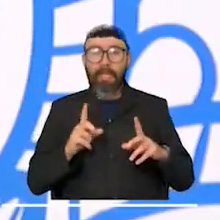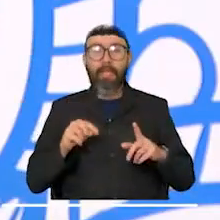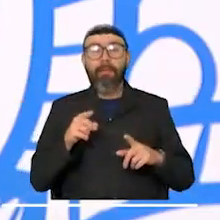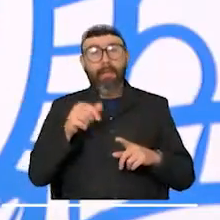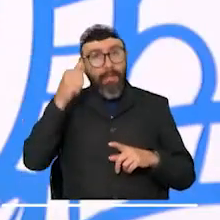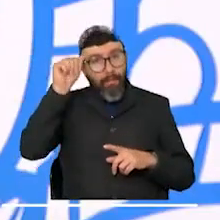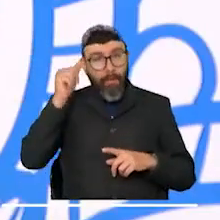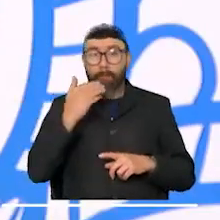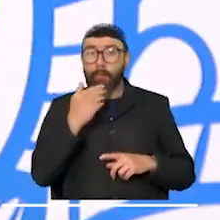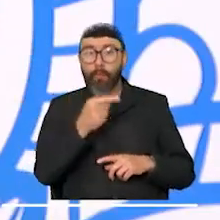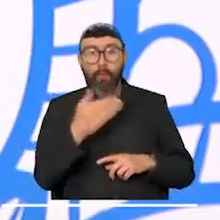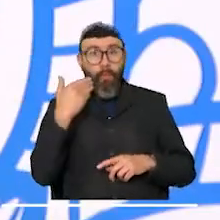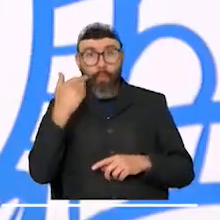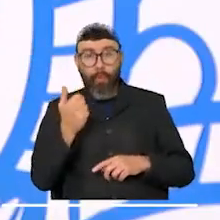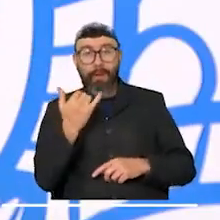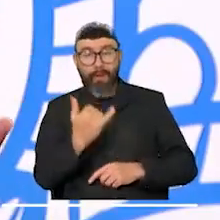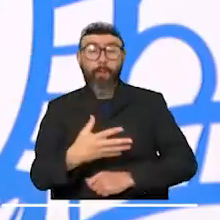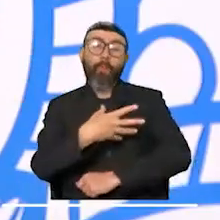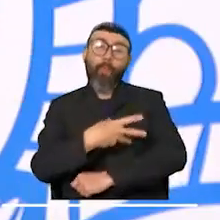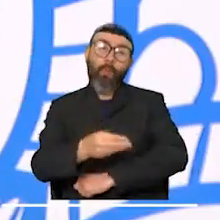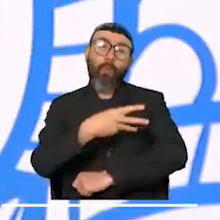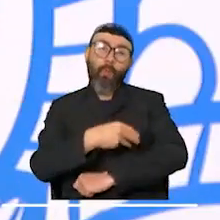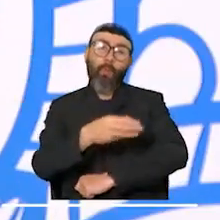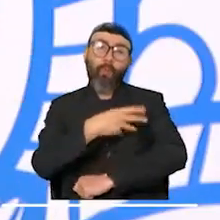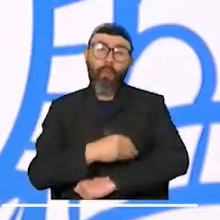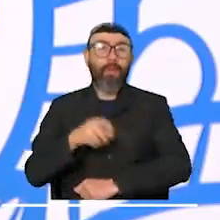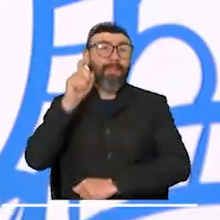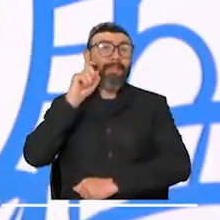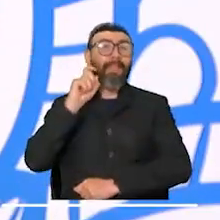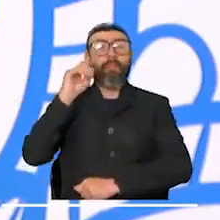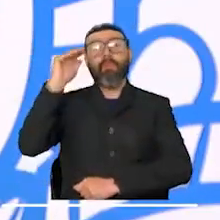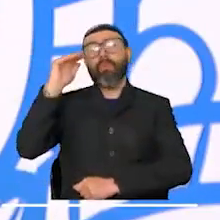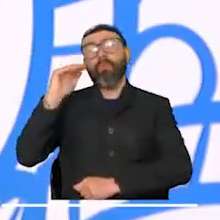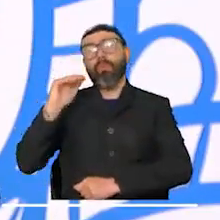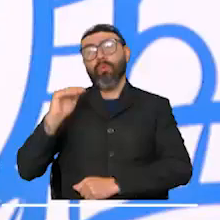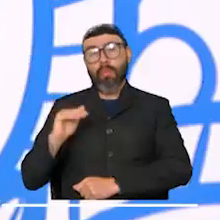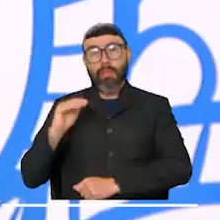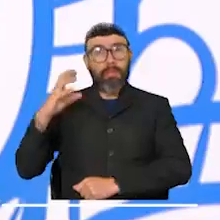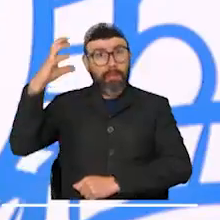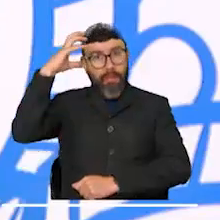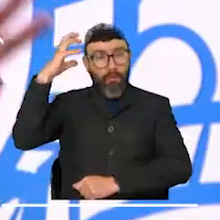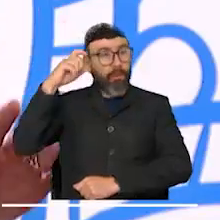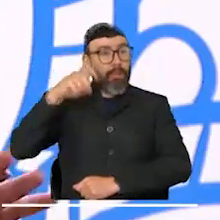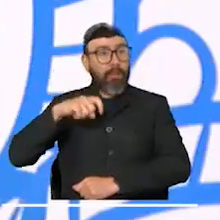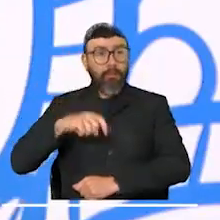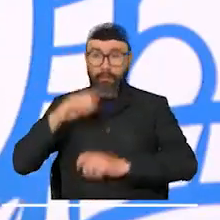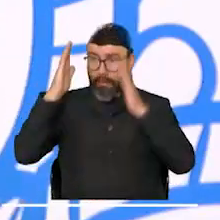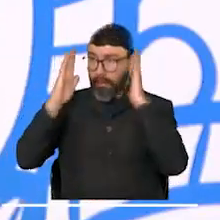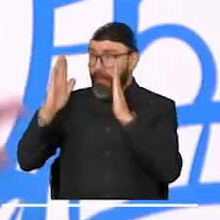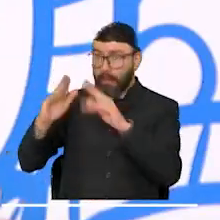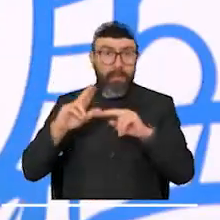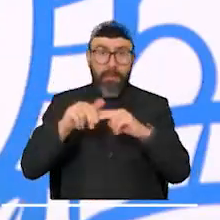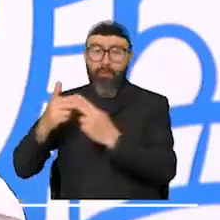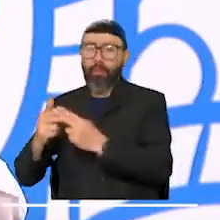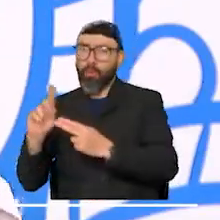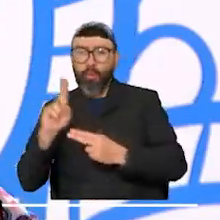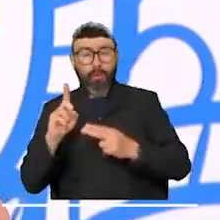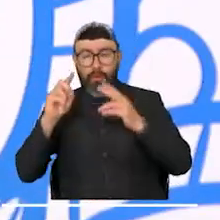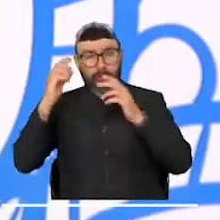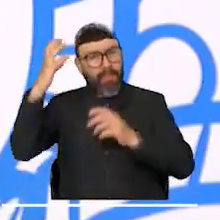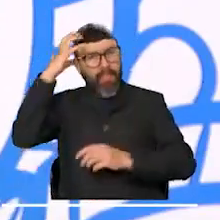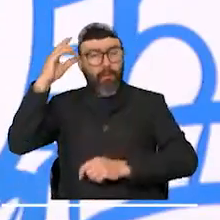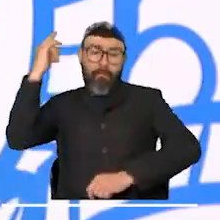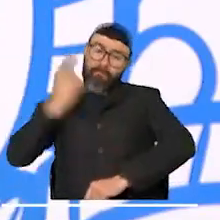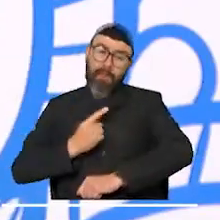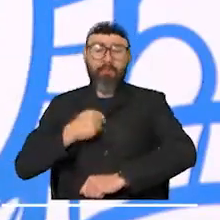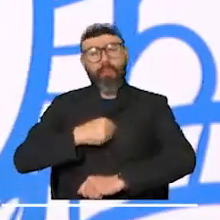cuando una mujer está lactando se le baja el deseo sexual porque es natural el cerebro necesita que esa mujer no se dedique a nada más que no sea su bebé a que